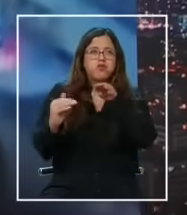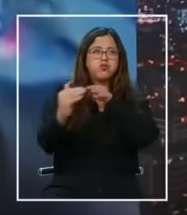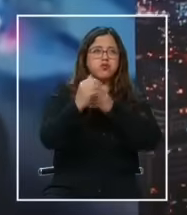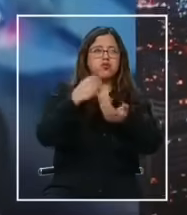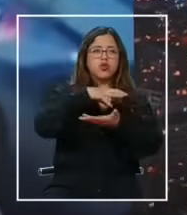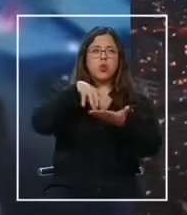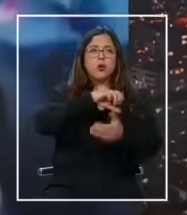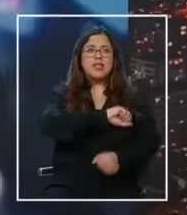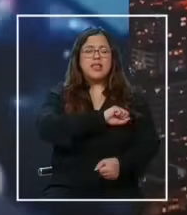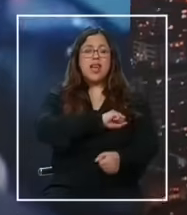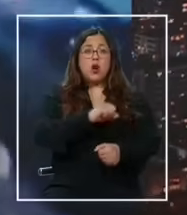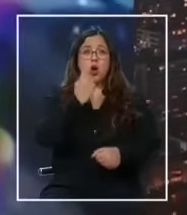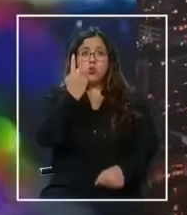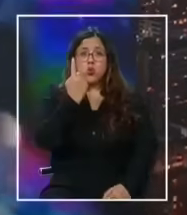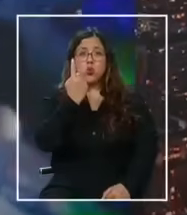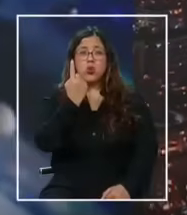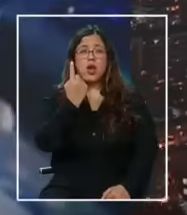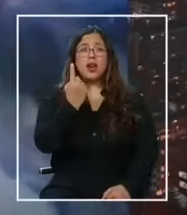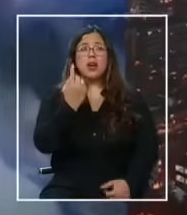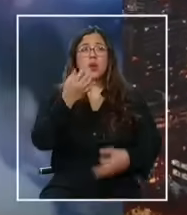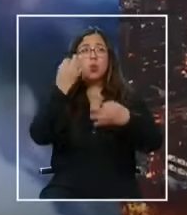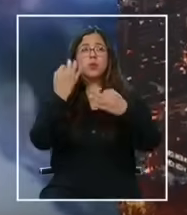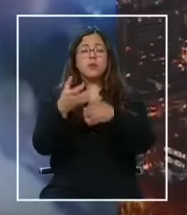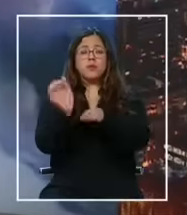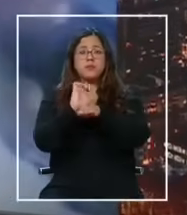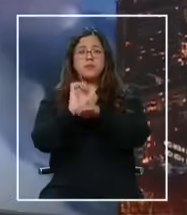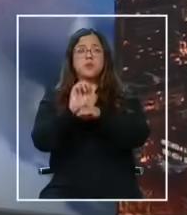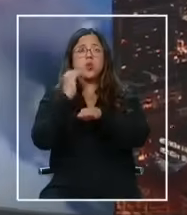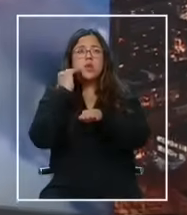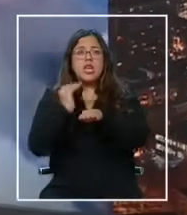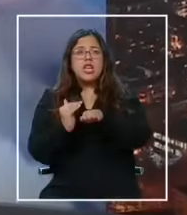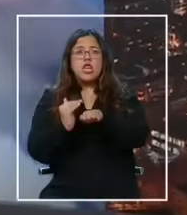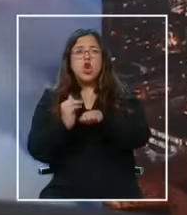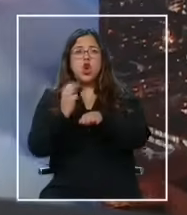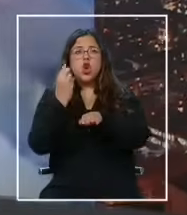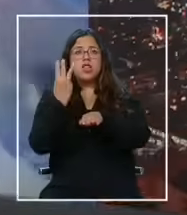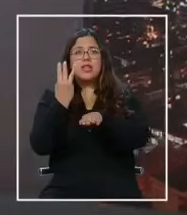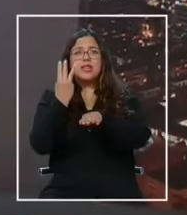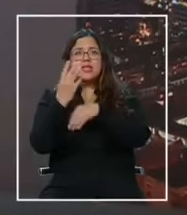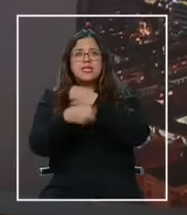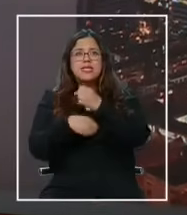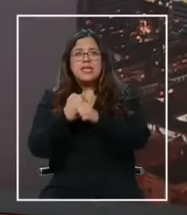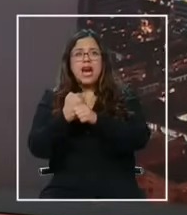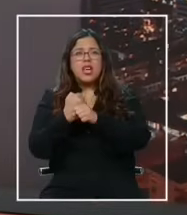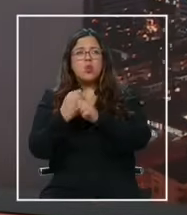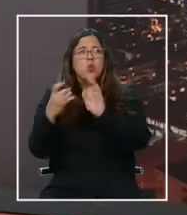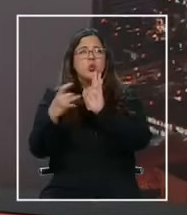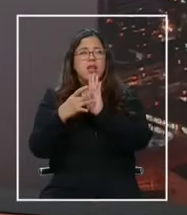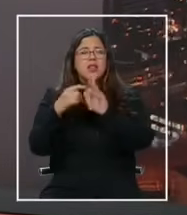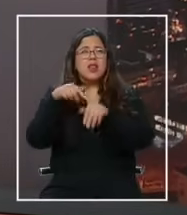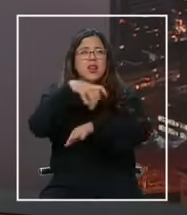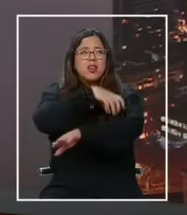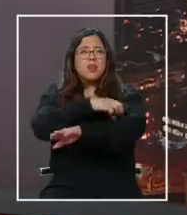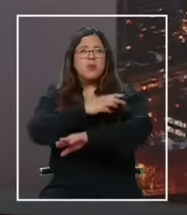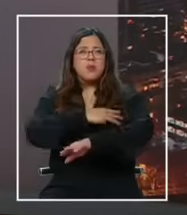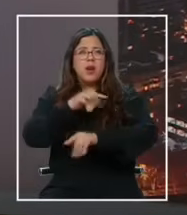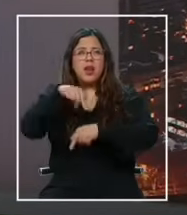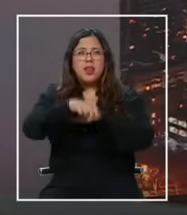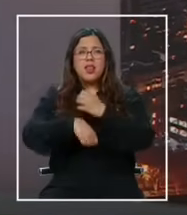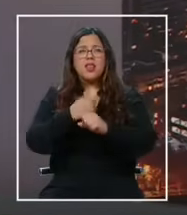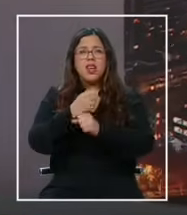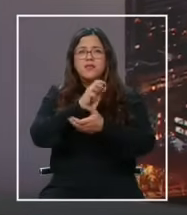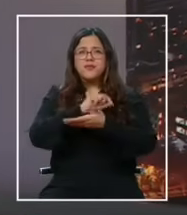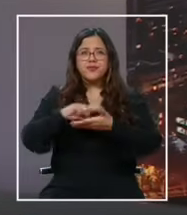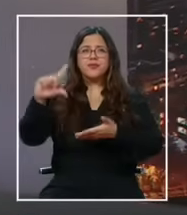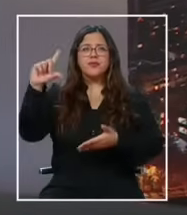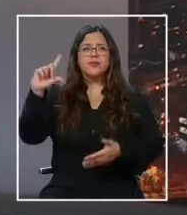comuna de Santiago en una de ellas a bordo del auto iba un niño de 3 años un delito que en la región metropolitana este año ha